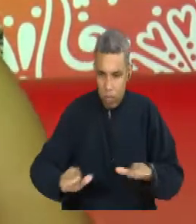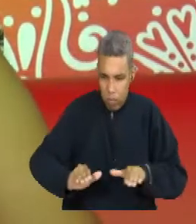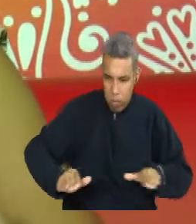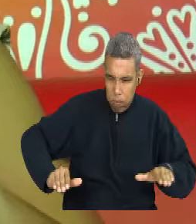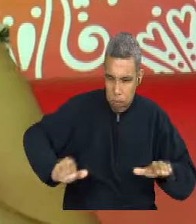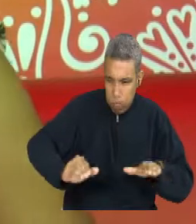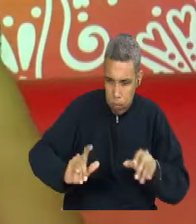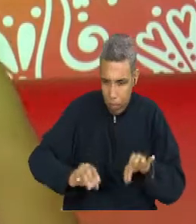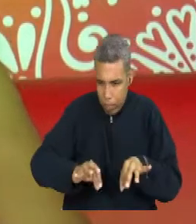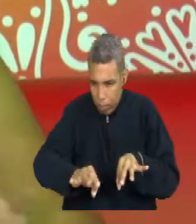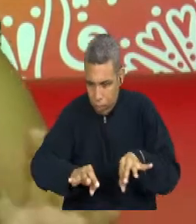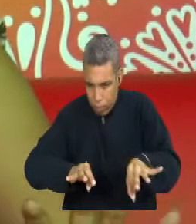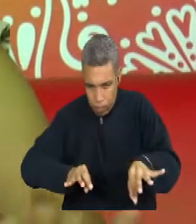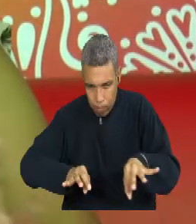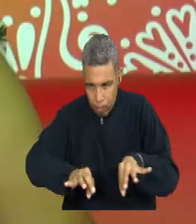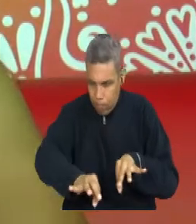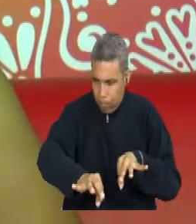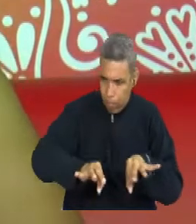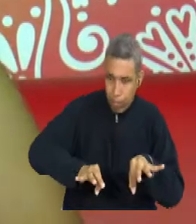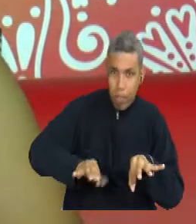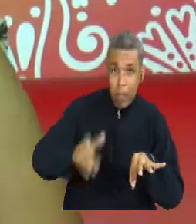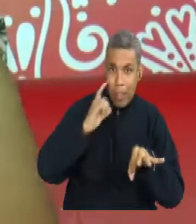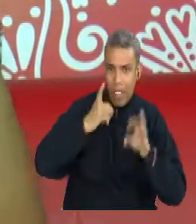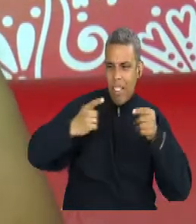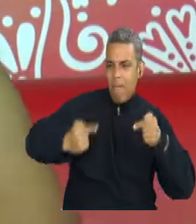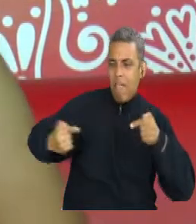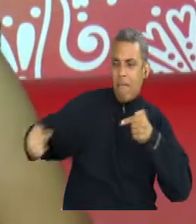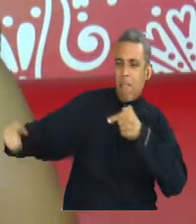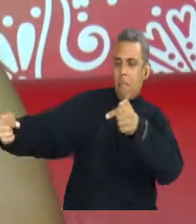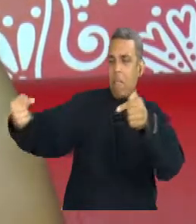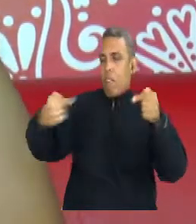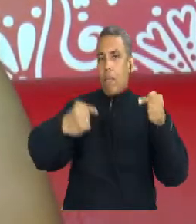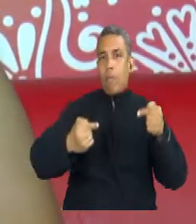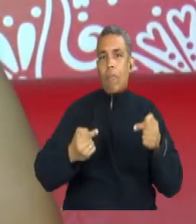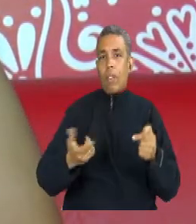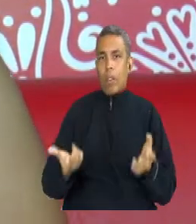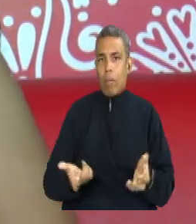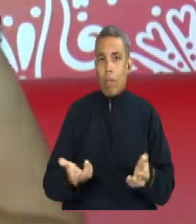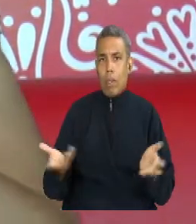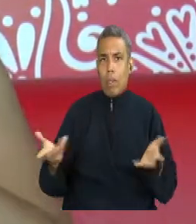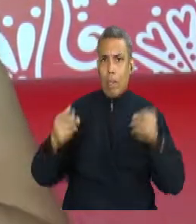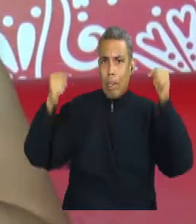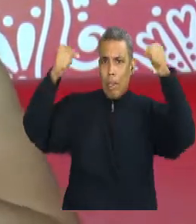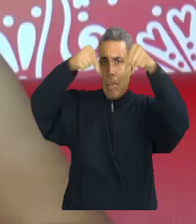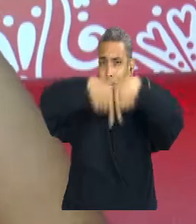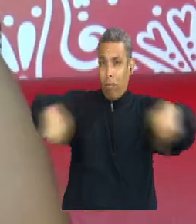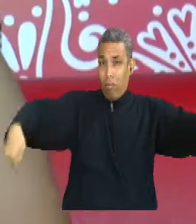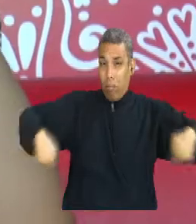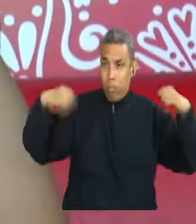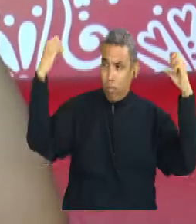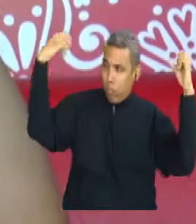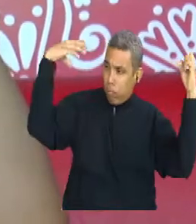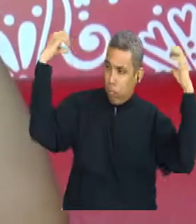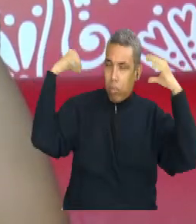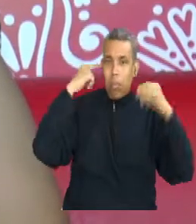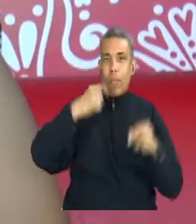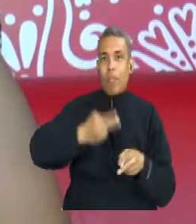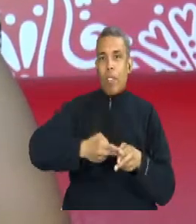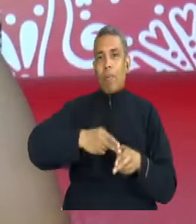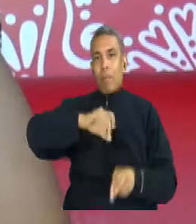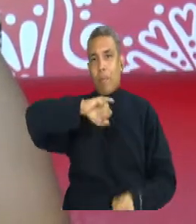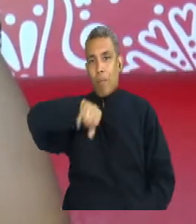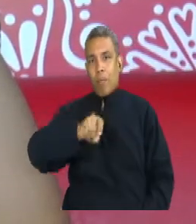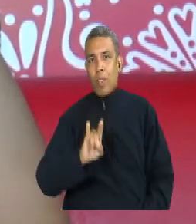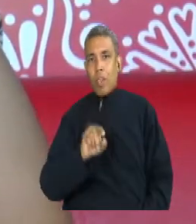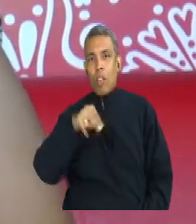eso que podíamos ver ahí, vimos dos DJs que, por supuesto, hicieron una excelente presentación y hoy vamos a hablar de quiénes van a